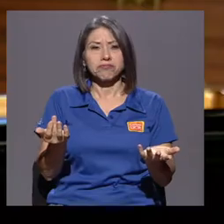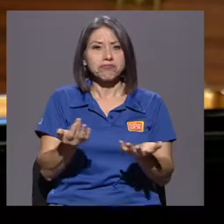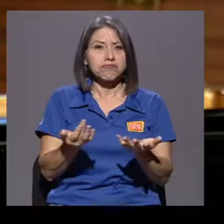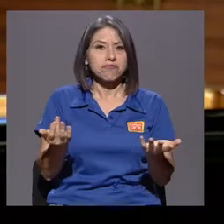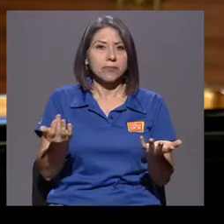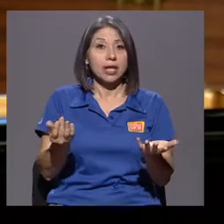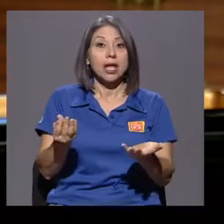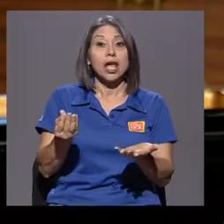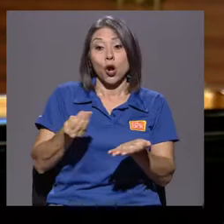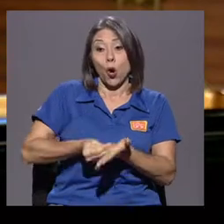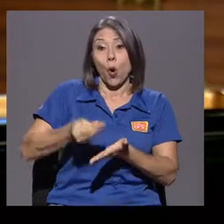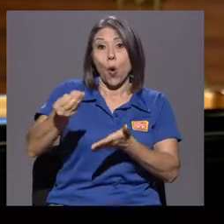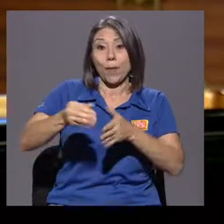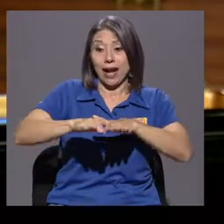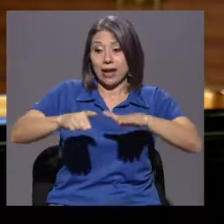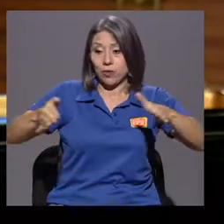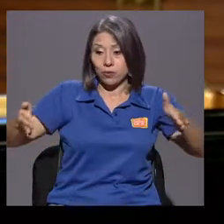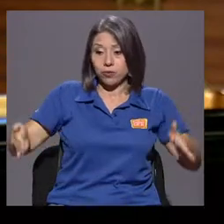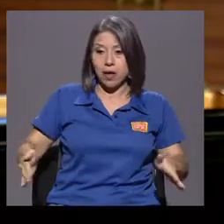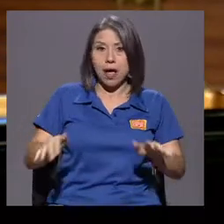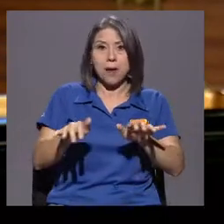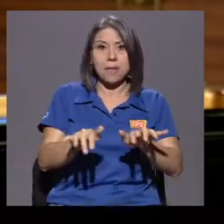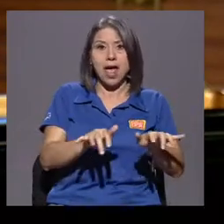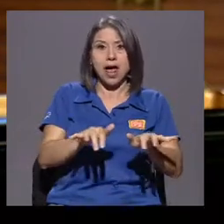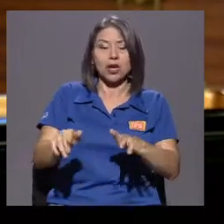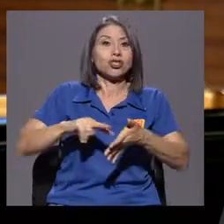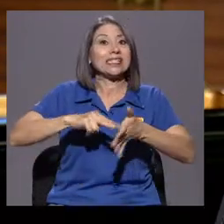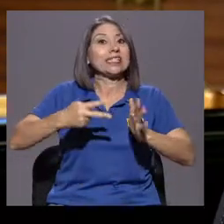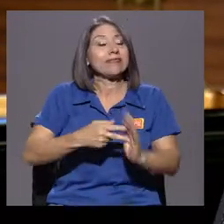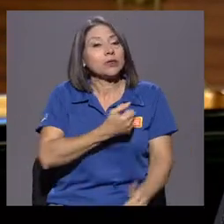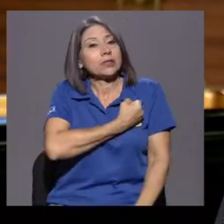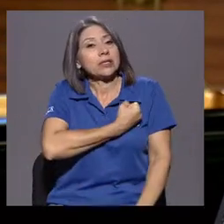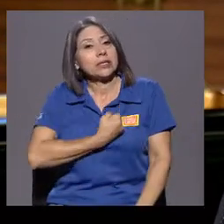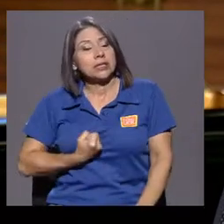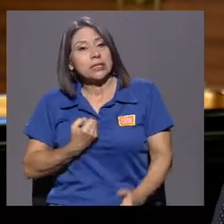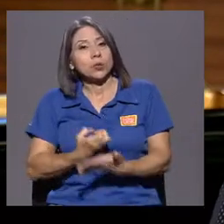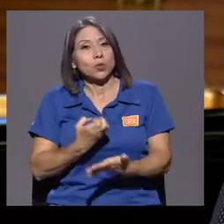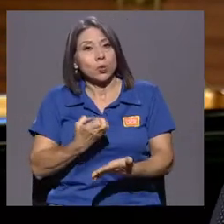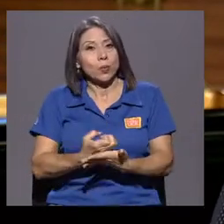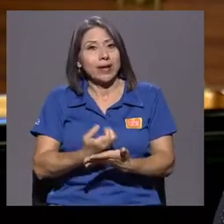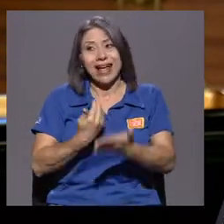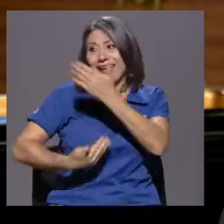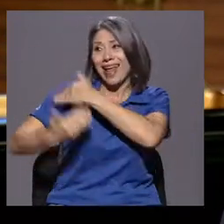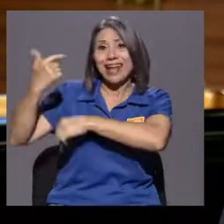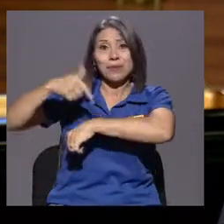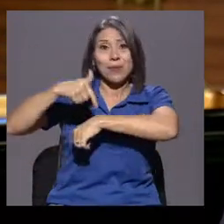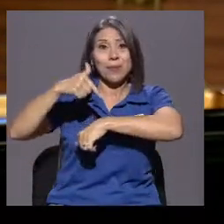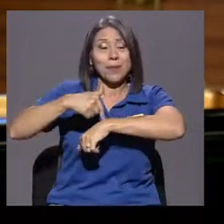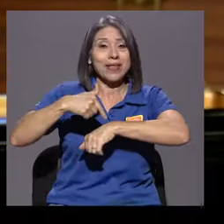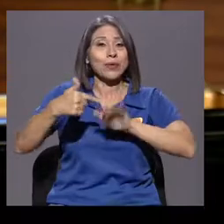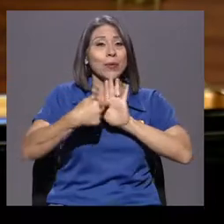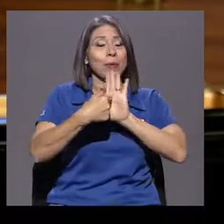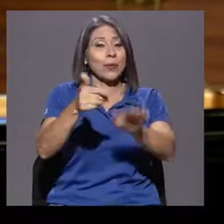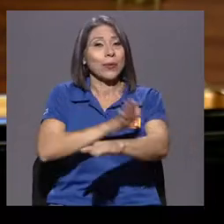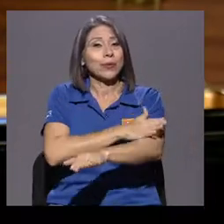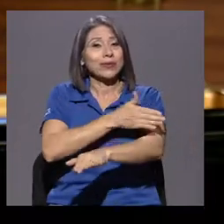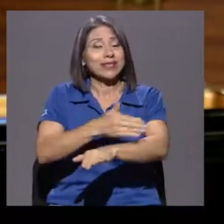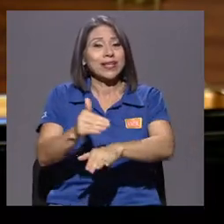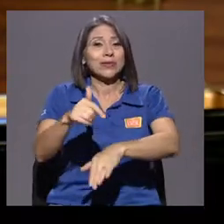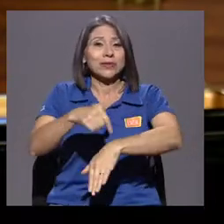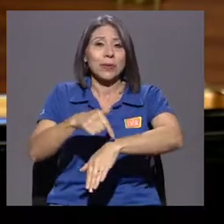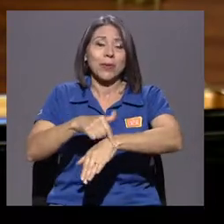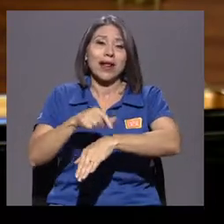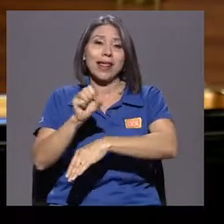comprar el piano supuso un sacrificio cuando migran de los conciertos de la temporada sinfónica de la recién remozada